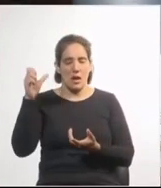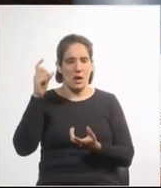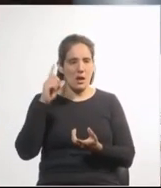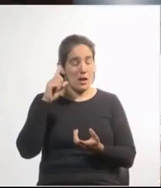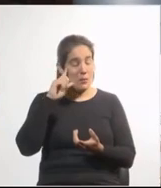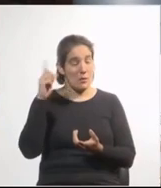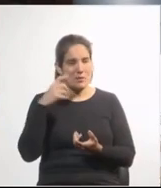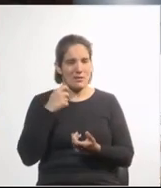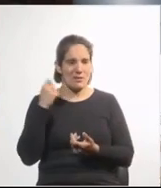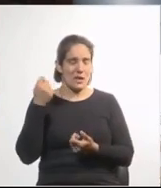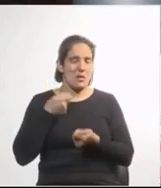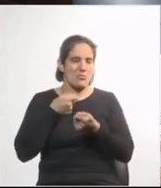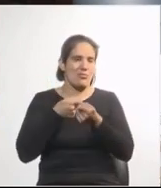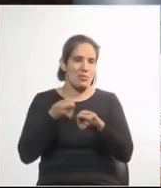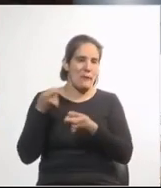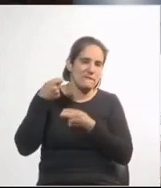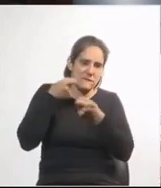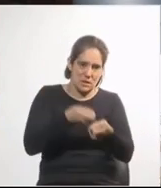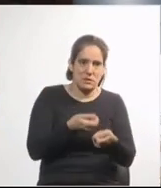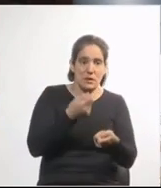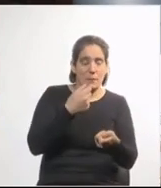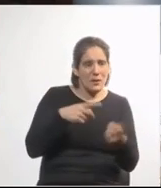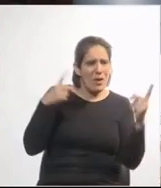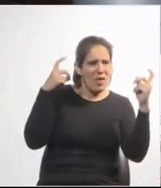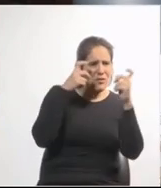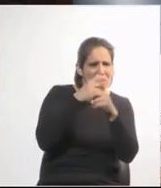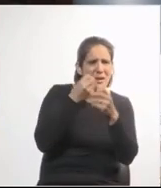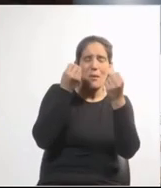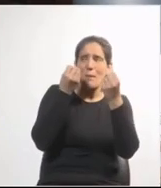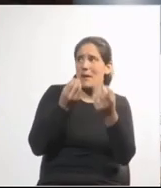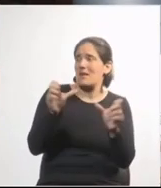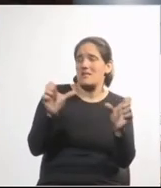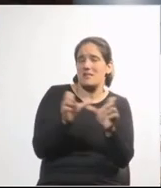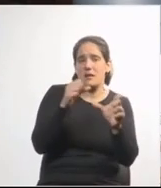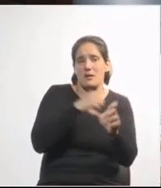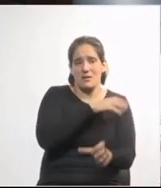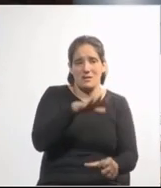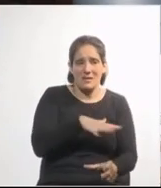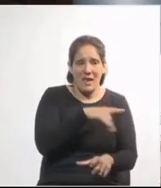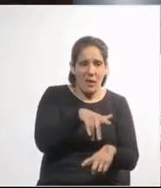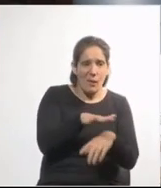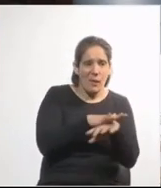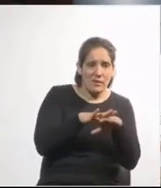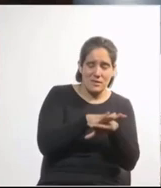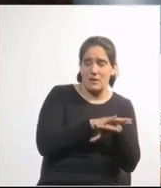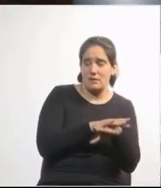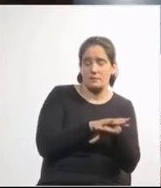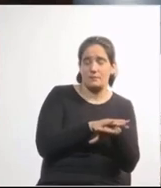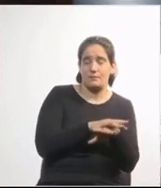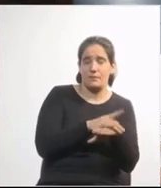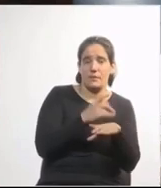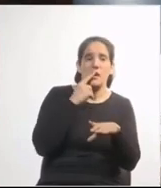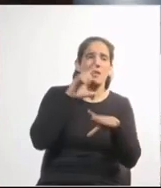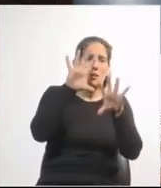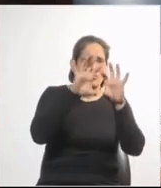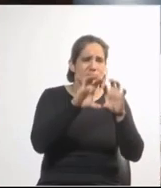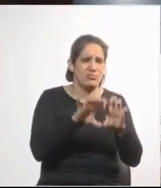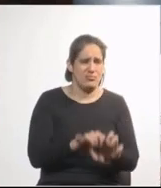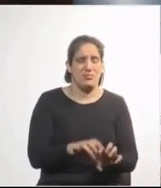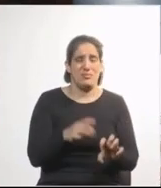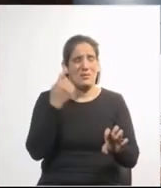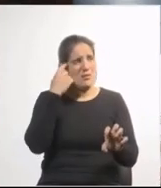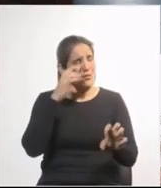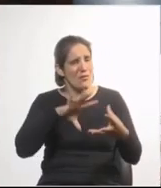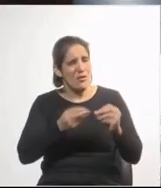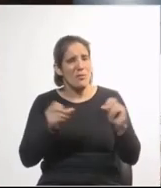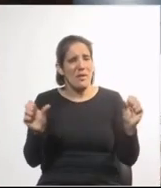para su desarrollo, pero con mayores dificultades para cumplir sus cometidos sociales básicos y con un deterioro en su capacidad de